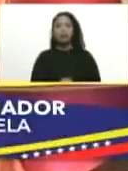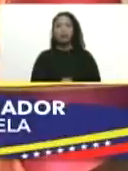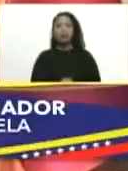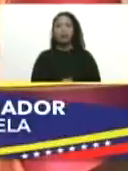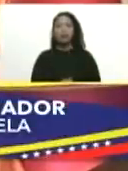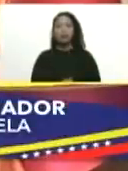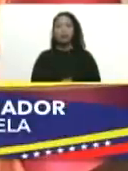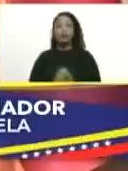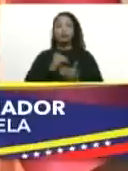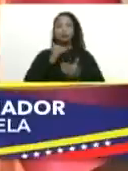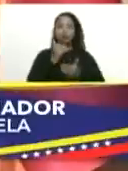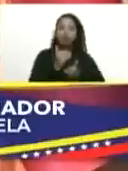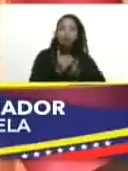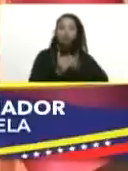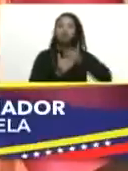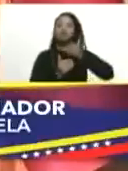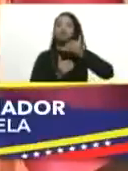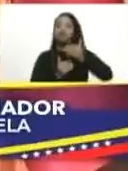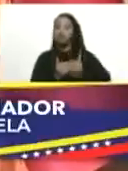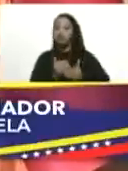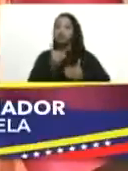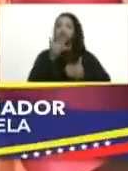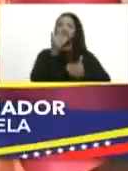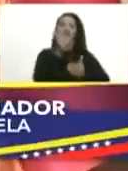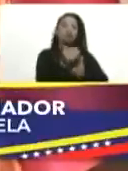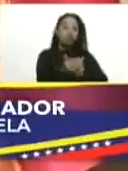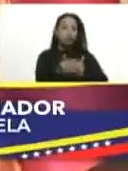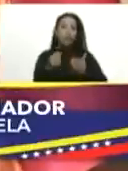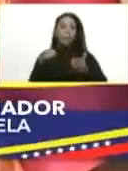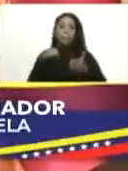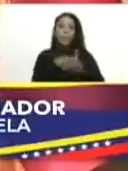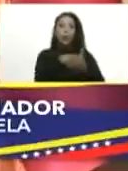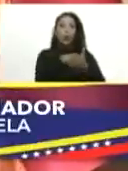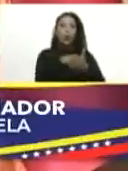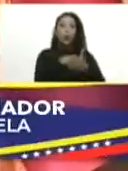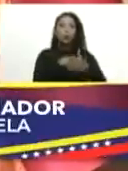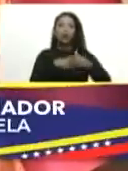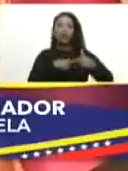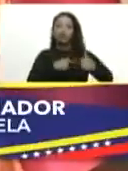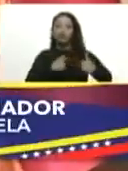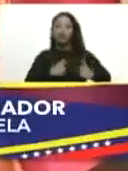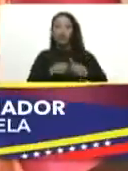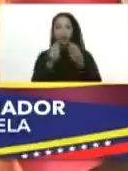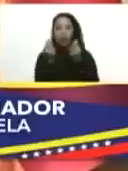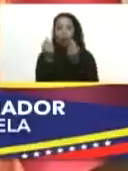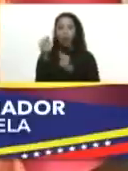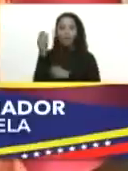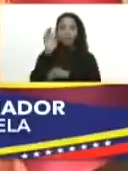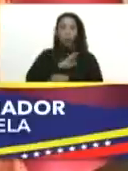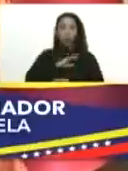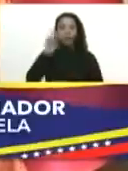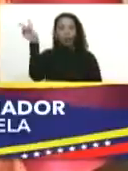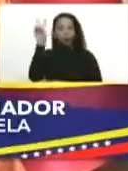que han ido a golpear el corazón de la economía venezolana.